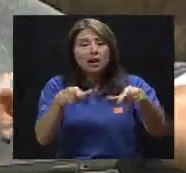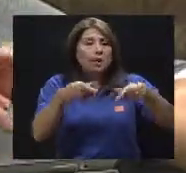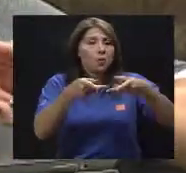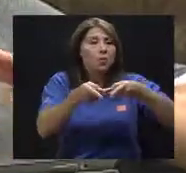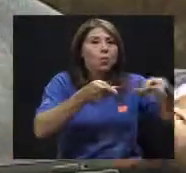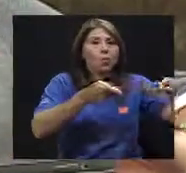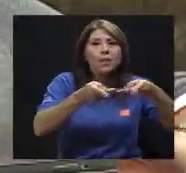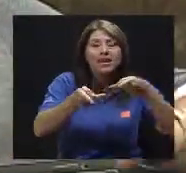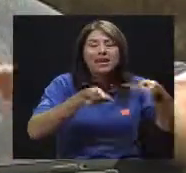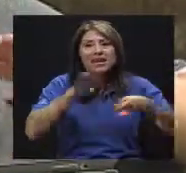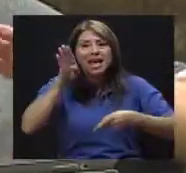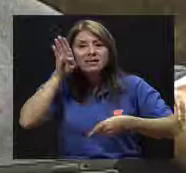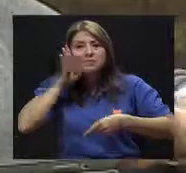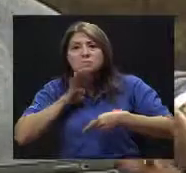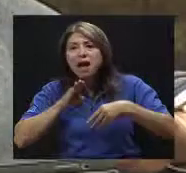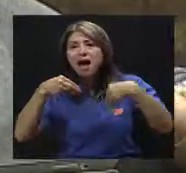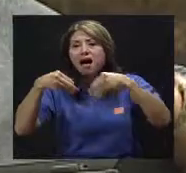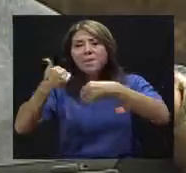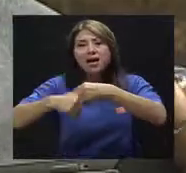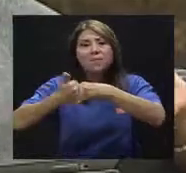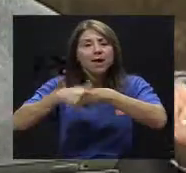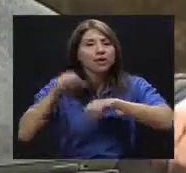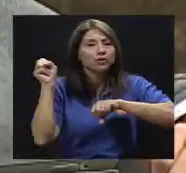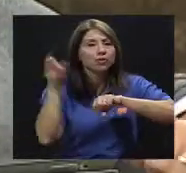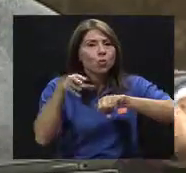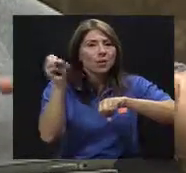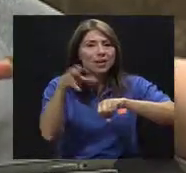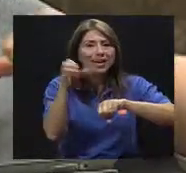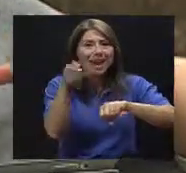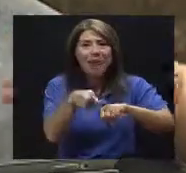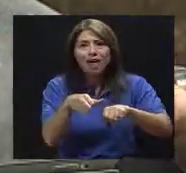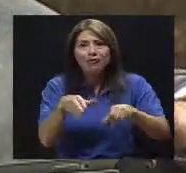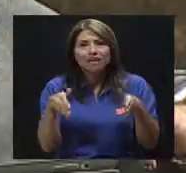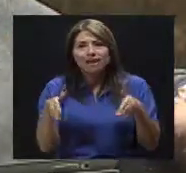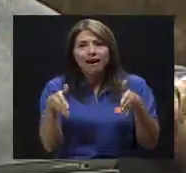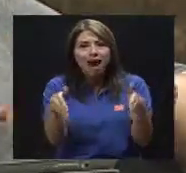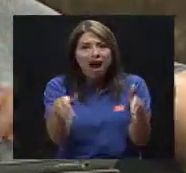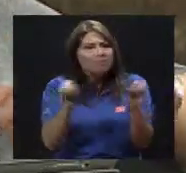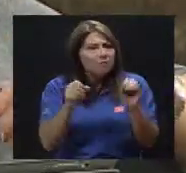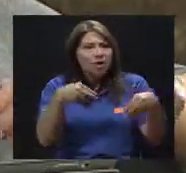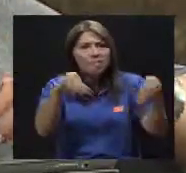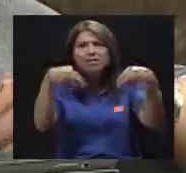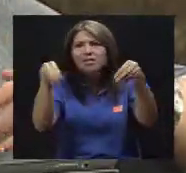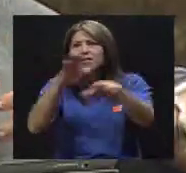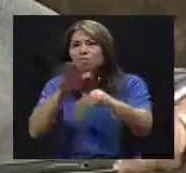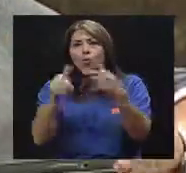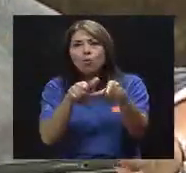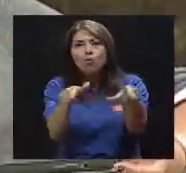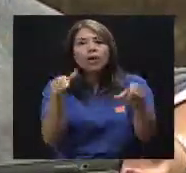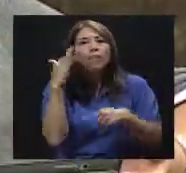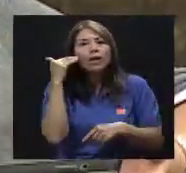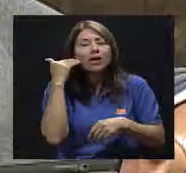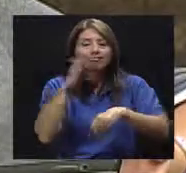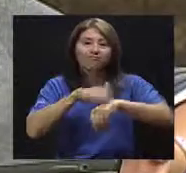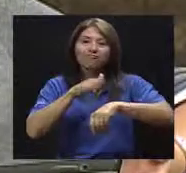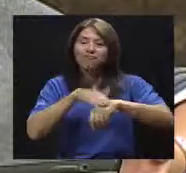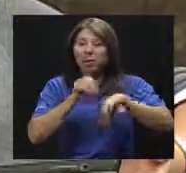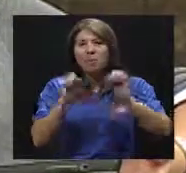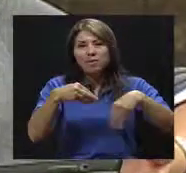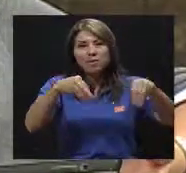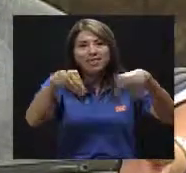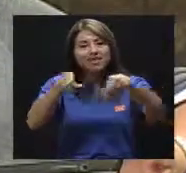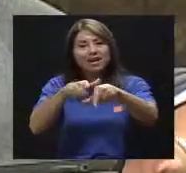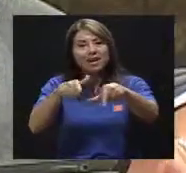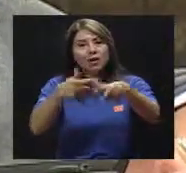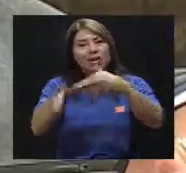pañaleras, cantinas, panaderías, supermercados, casi que en la calle. ¿Por qué? Porque están autorizados para venderse en cualquier lugar.